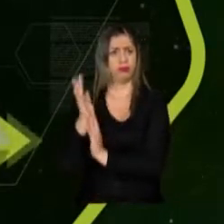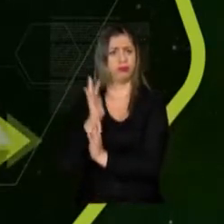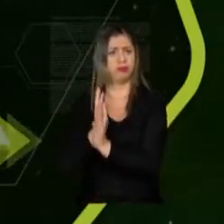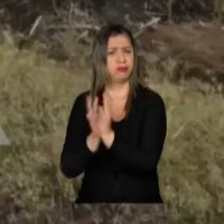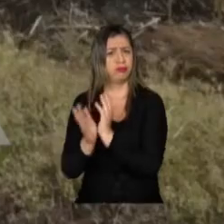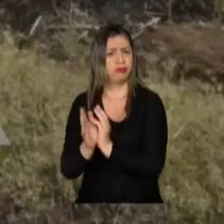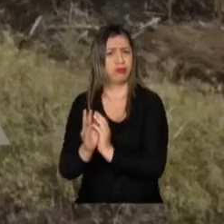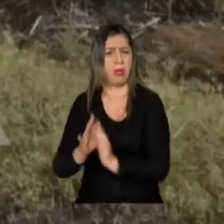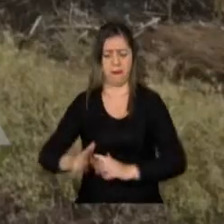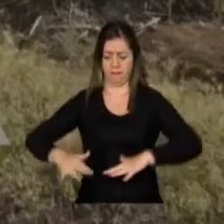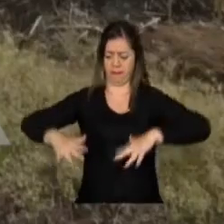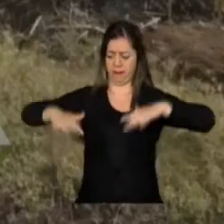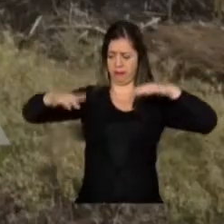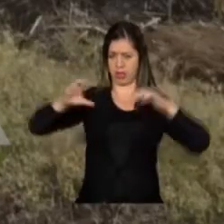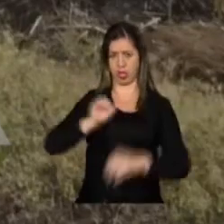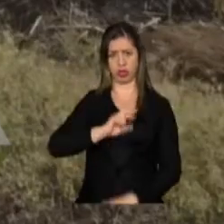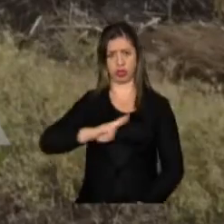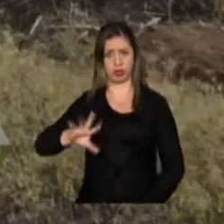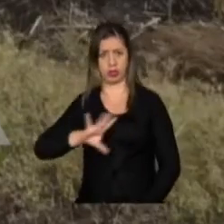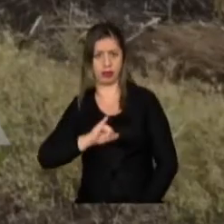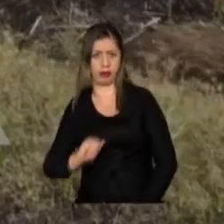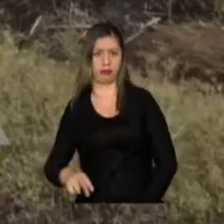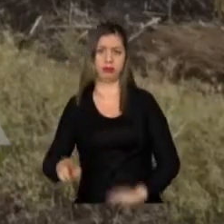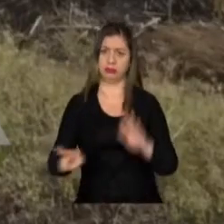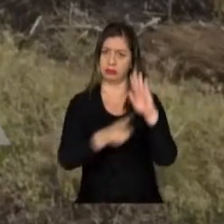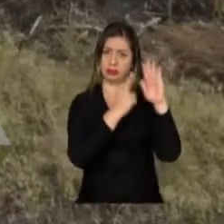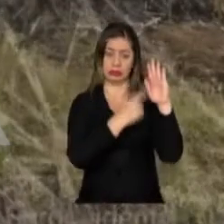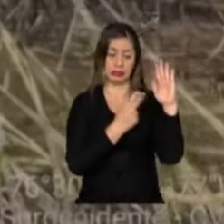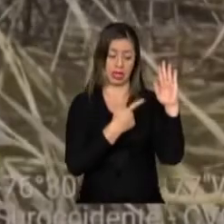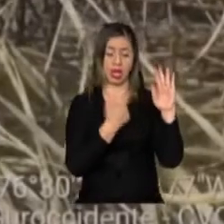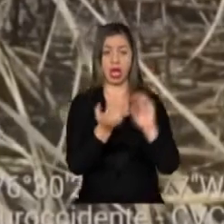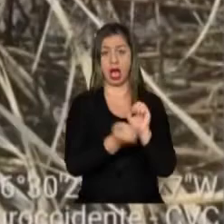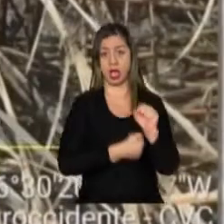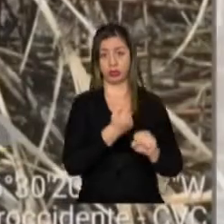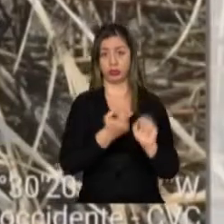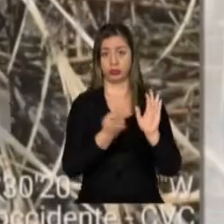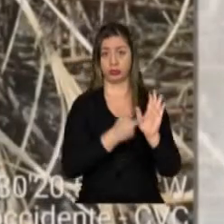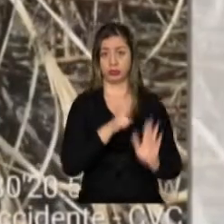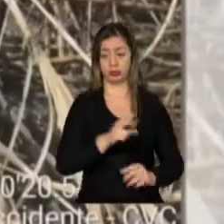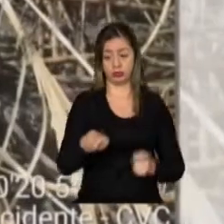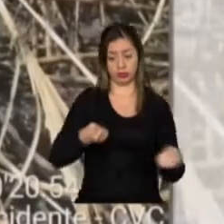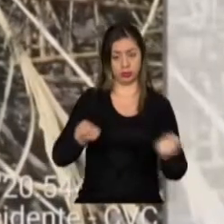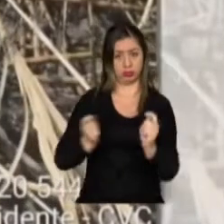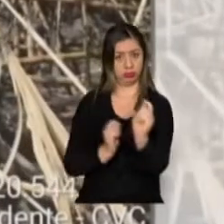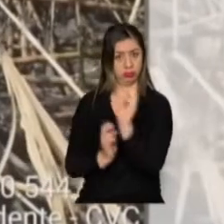al sur de Cali. Así se da cumplimiento a la resolución del 2020 que establece el control de